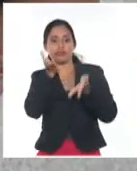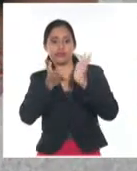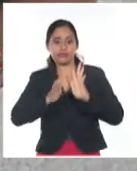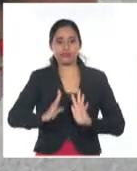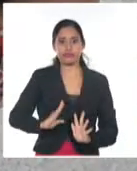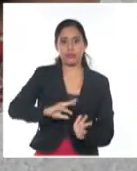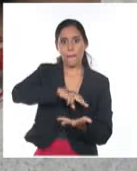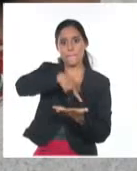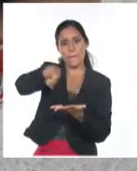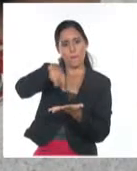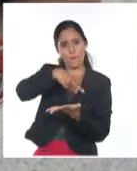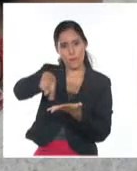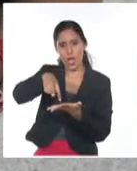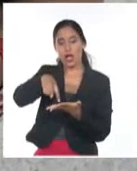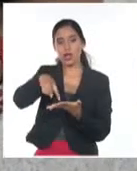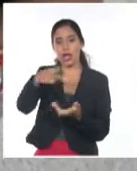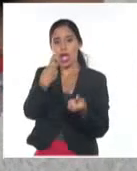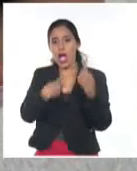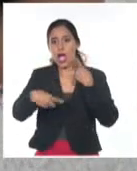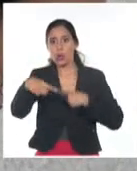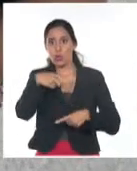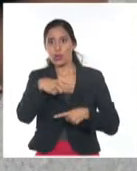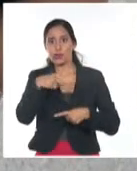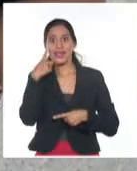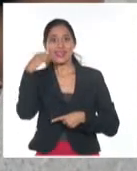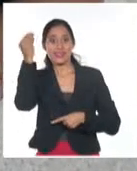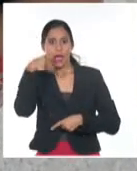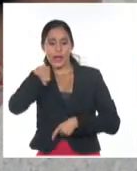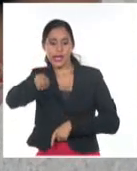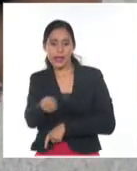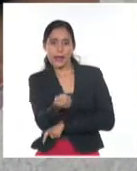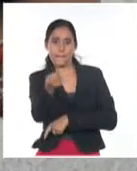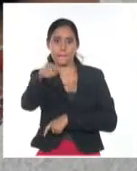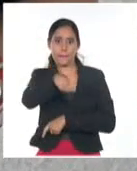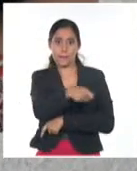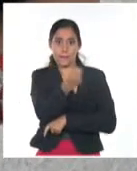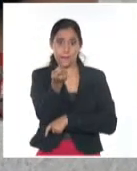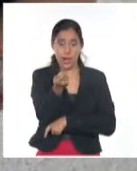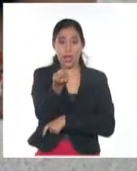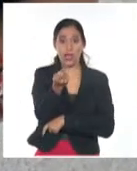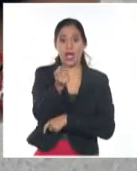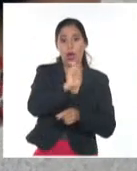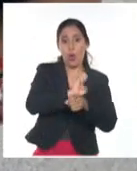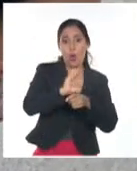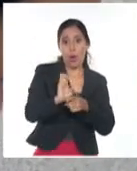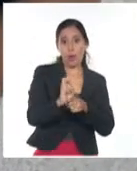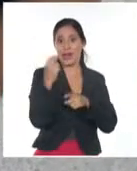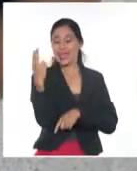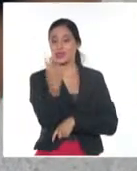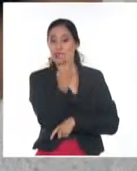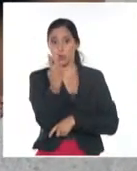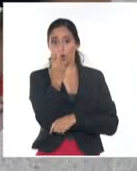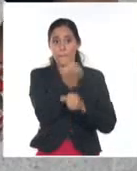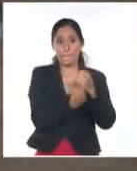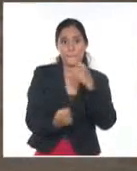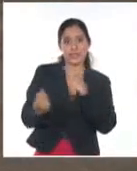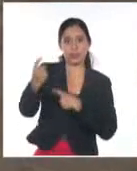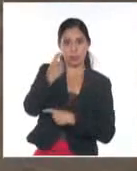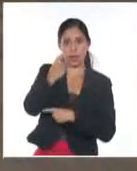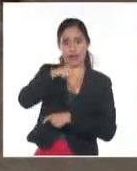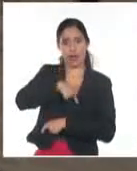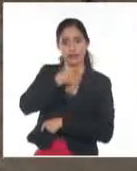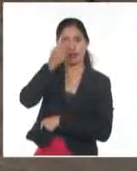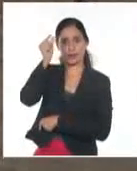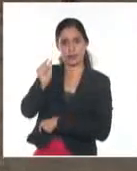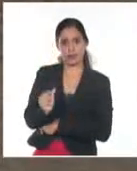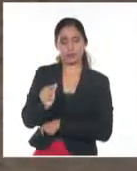actuación, tienen que tener la destreza de manejar las espadas, en este caso Drácula y Jonathan, que son dos de los personajes principales en la producción. A